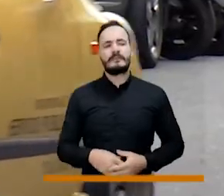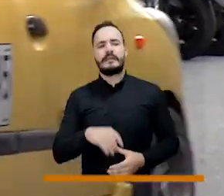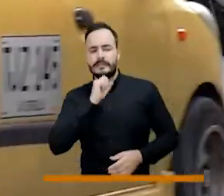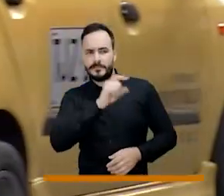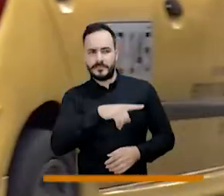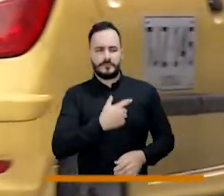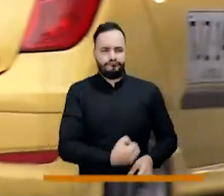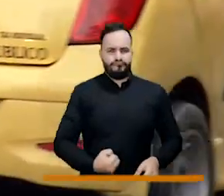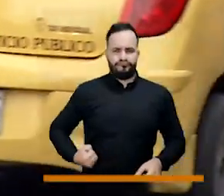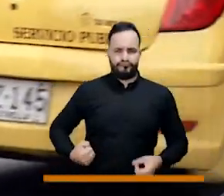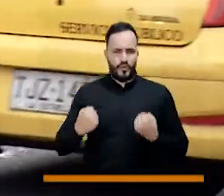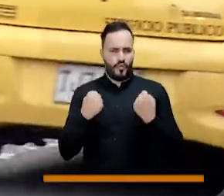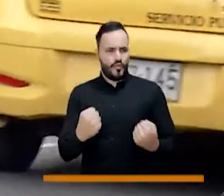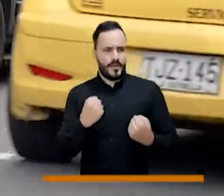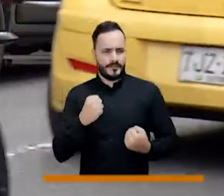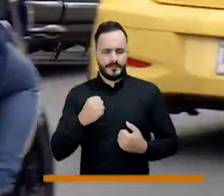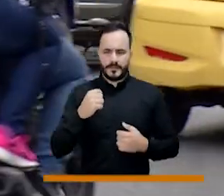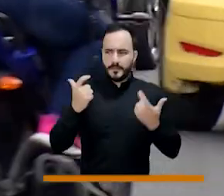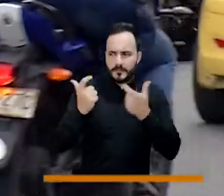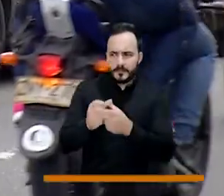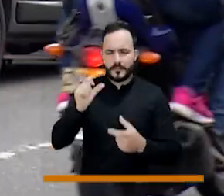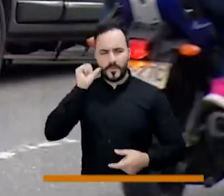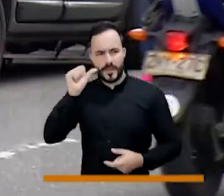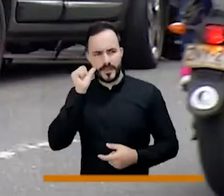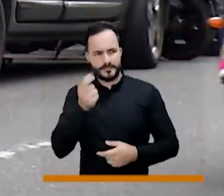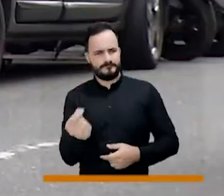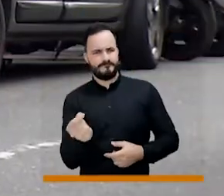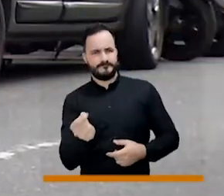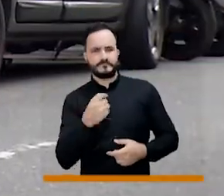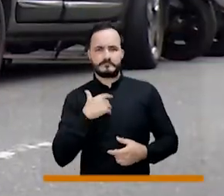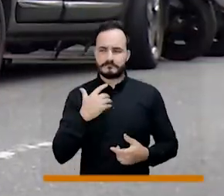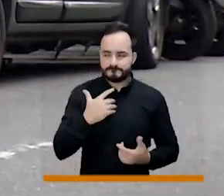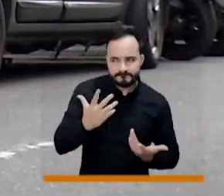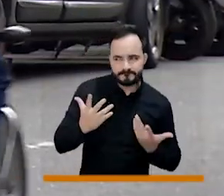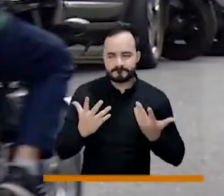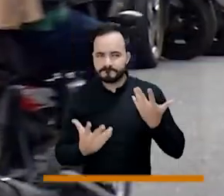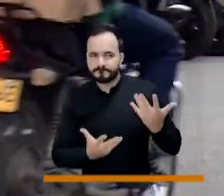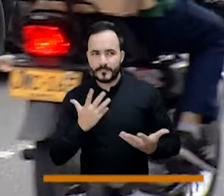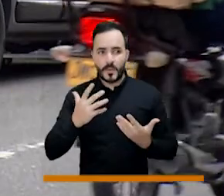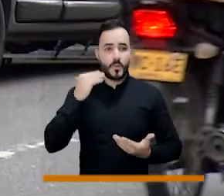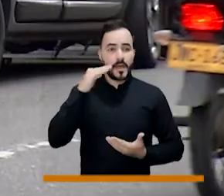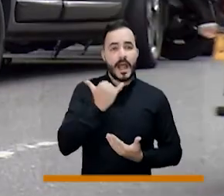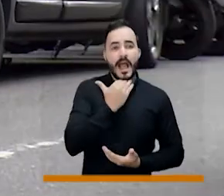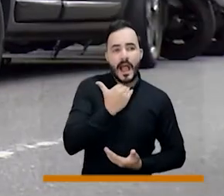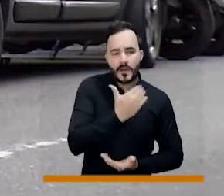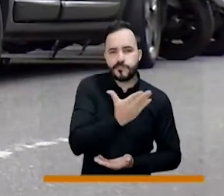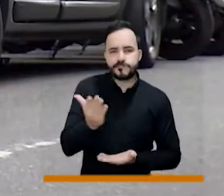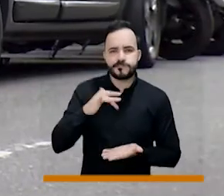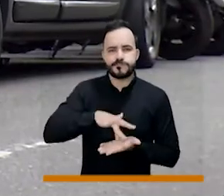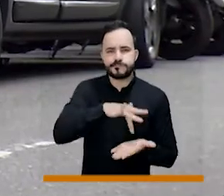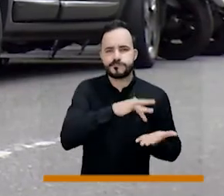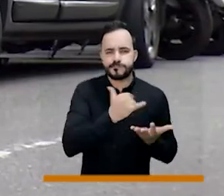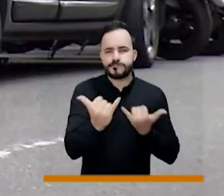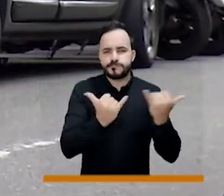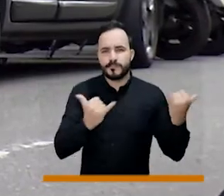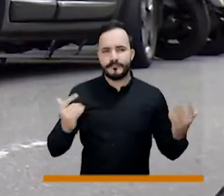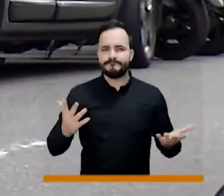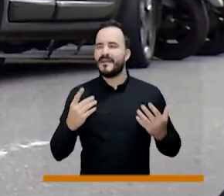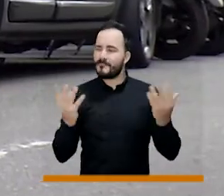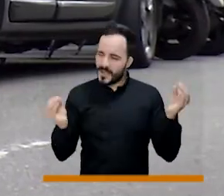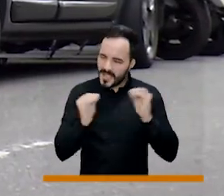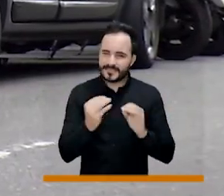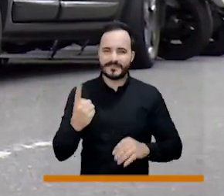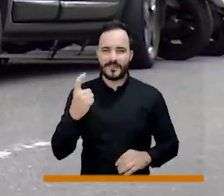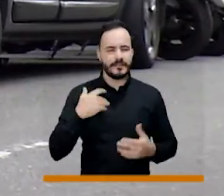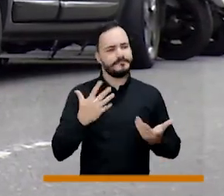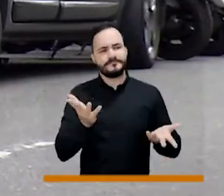mucho machismo, vemos poca participación femenina. A pesar de que haya mujeres participando, todavía nos falta más. ¿Qué pasa